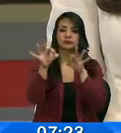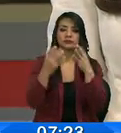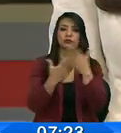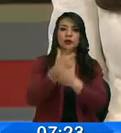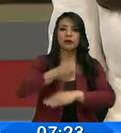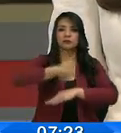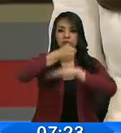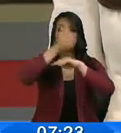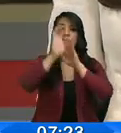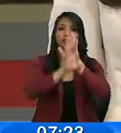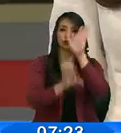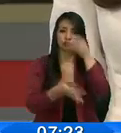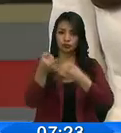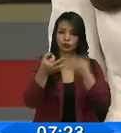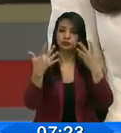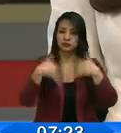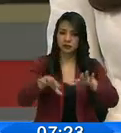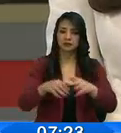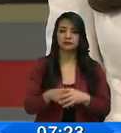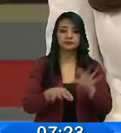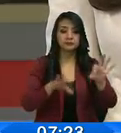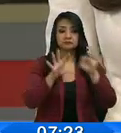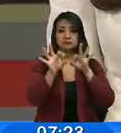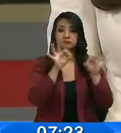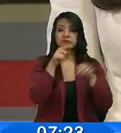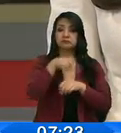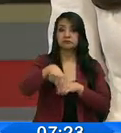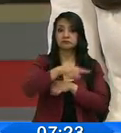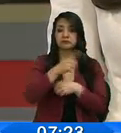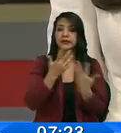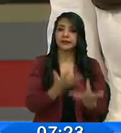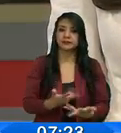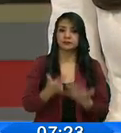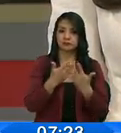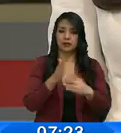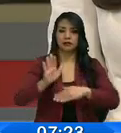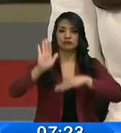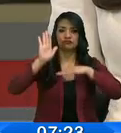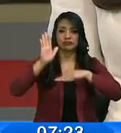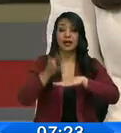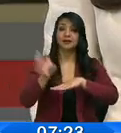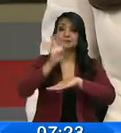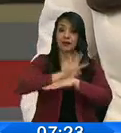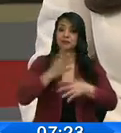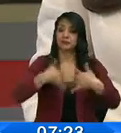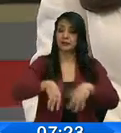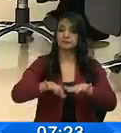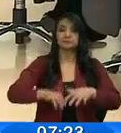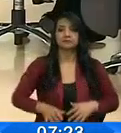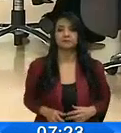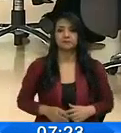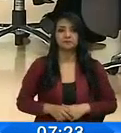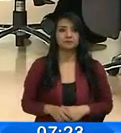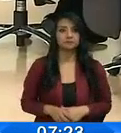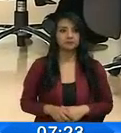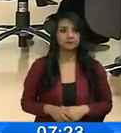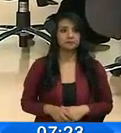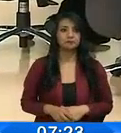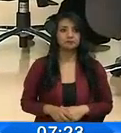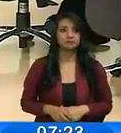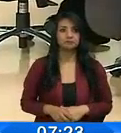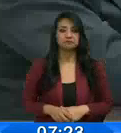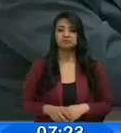Corte Constitucional. Los elegidos están a la espera de ser posesionados en la Asamblea Nacional. No